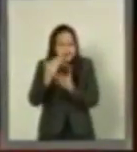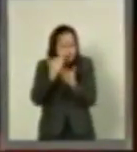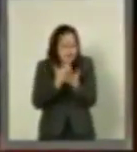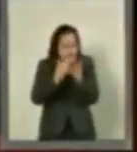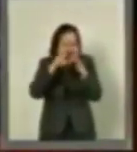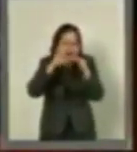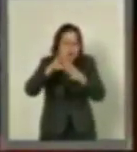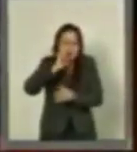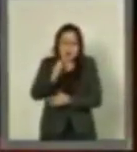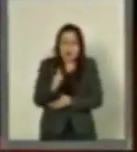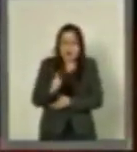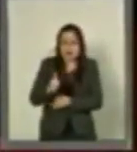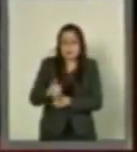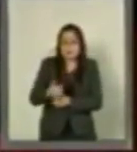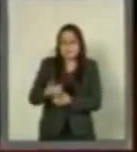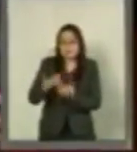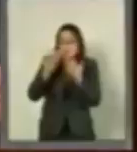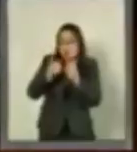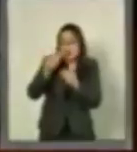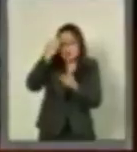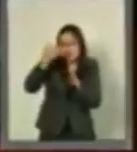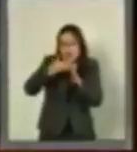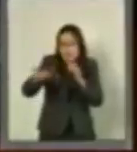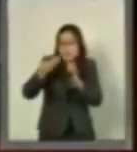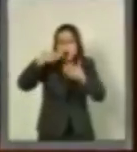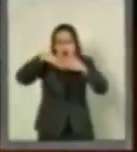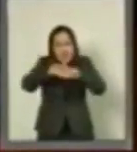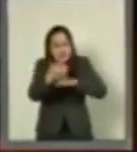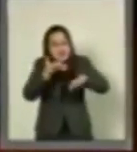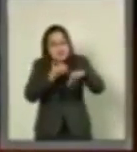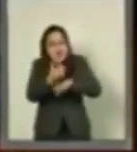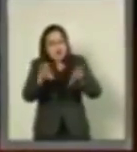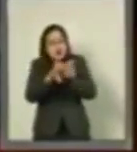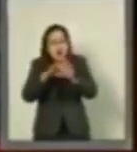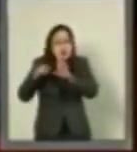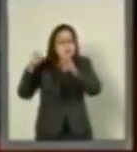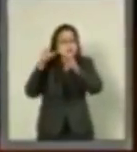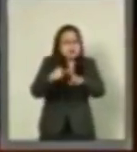de esta temporalidad en la que deben de estar solo